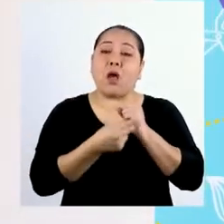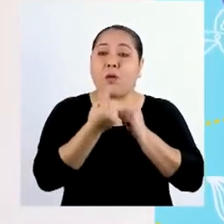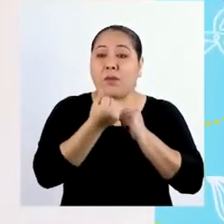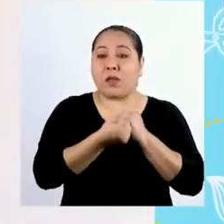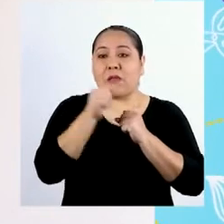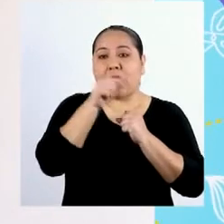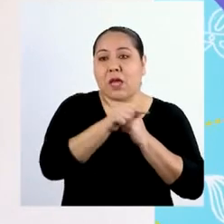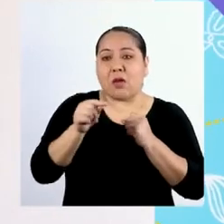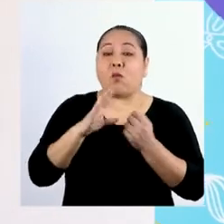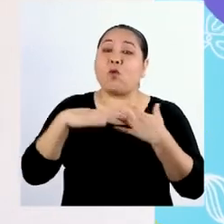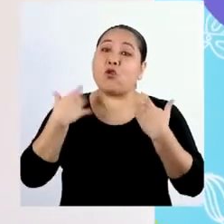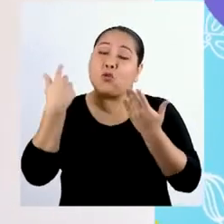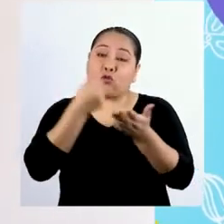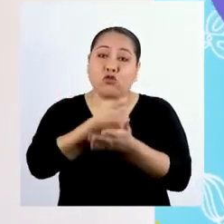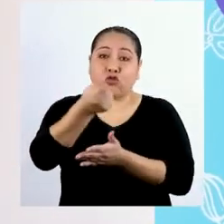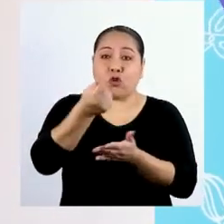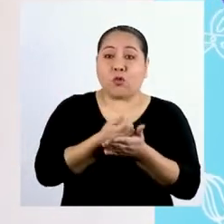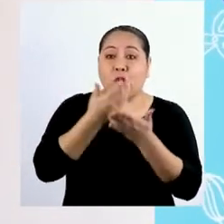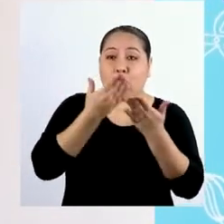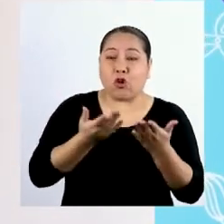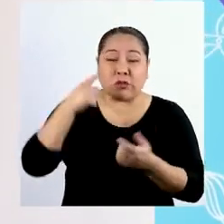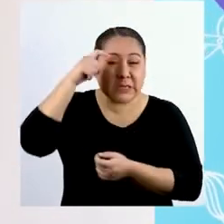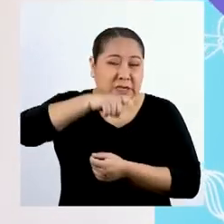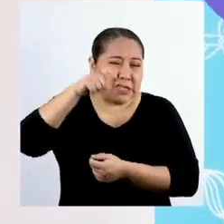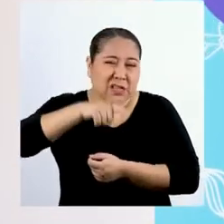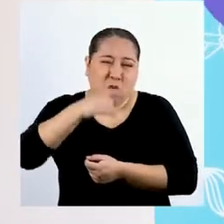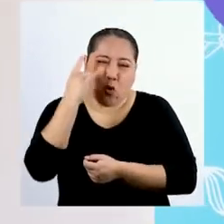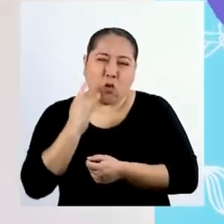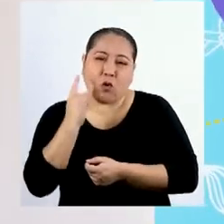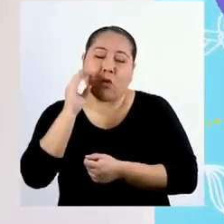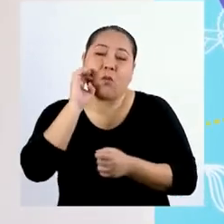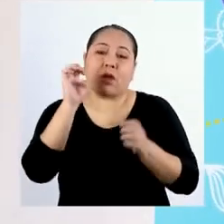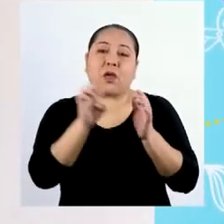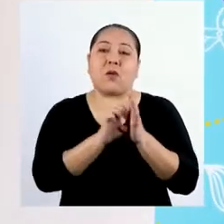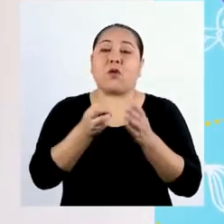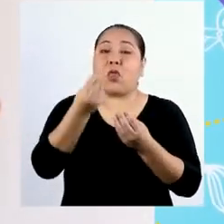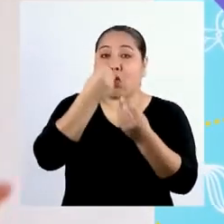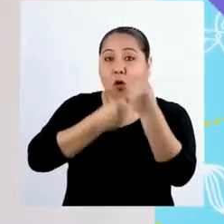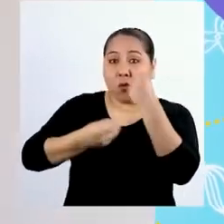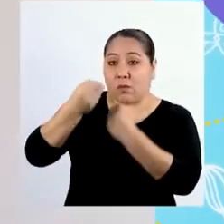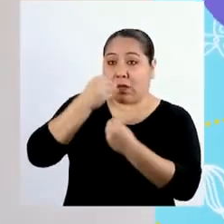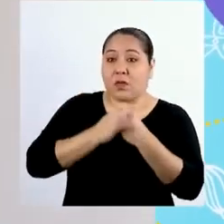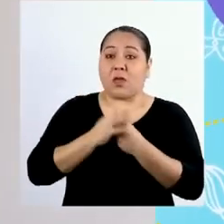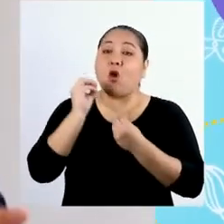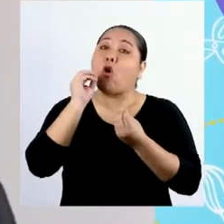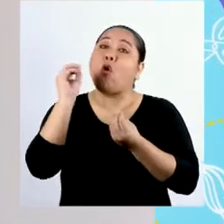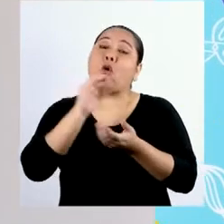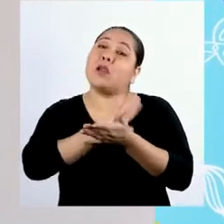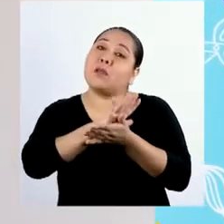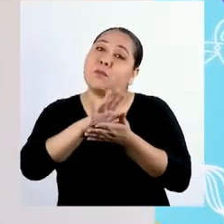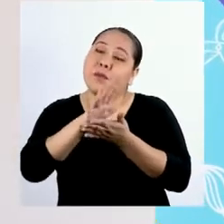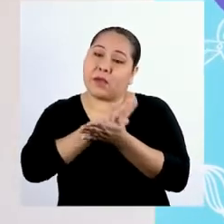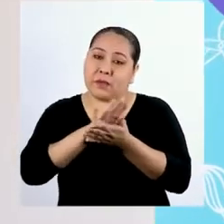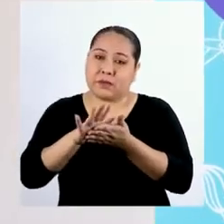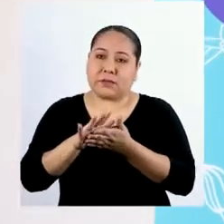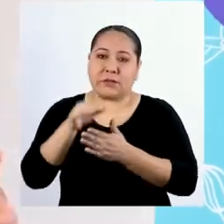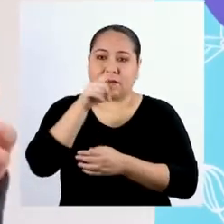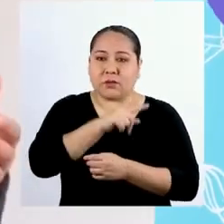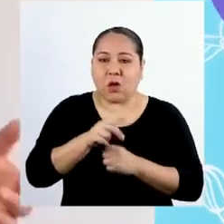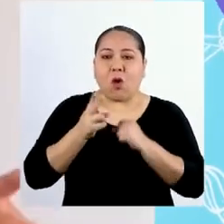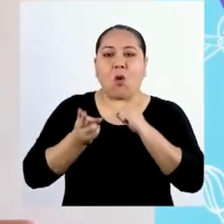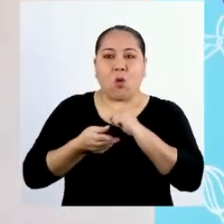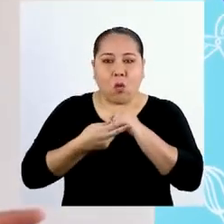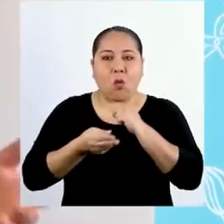con el cual pudimos comprar los productos más necesarios, como productos de alimentación y de limpieza. Entonces,